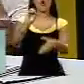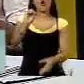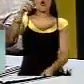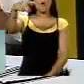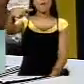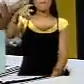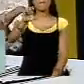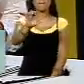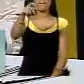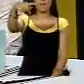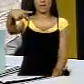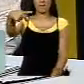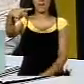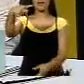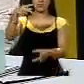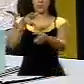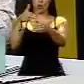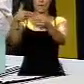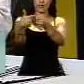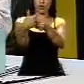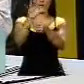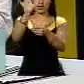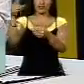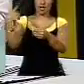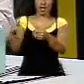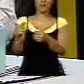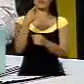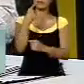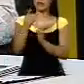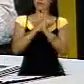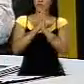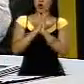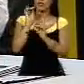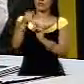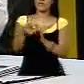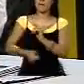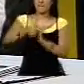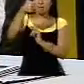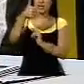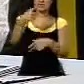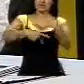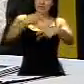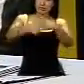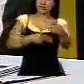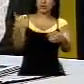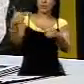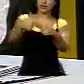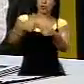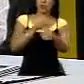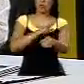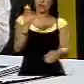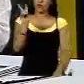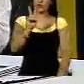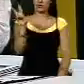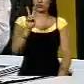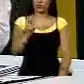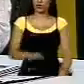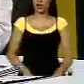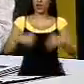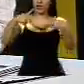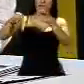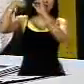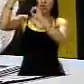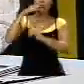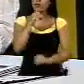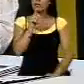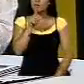manera oficial, ¿verdad?, tiene la primera reserva petrolera del mundo, reconocido por la países, por la OPEP. ¿Qué te parece